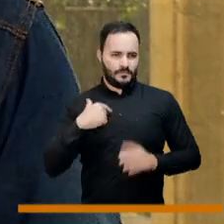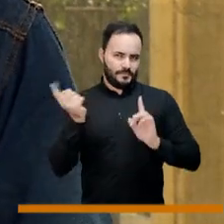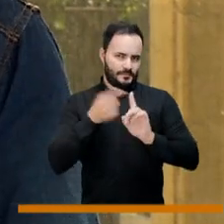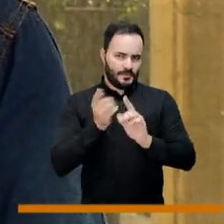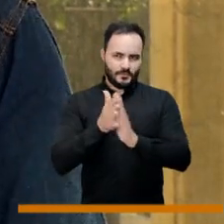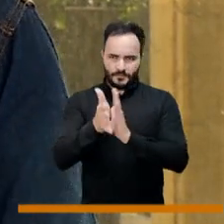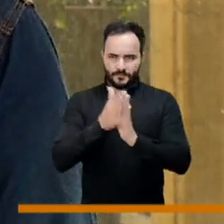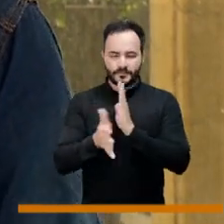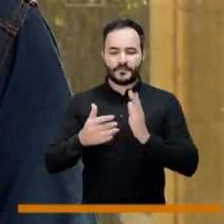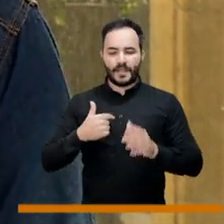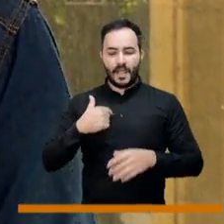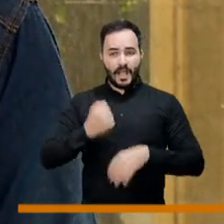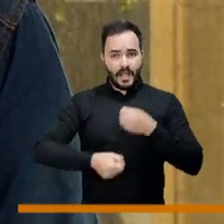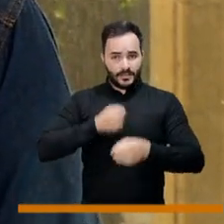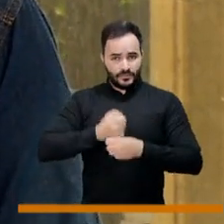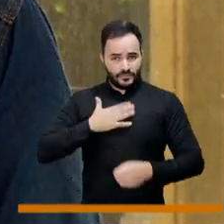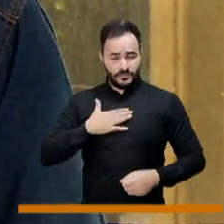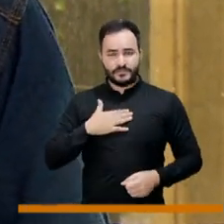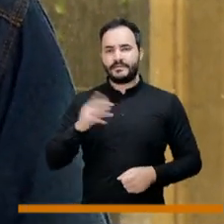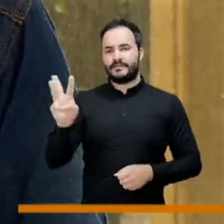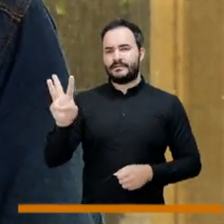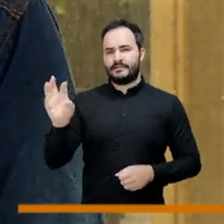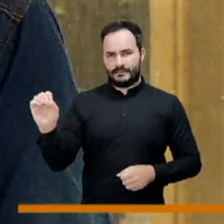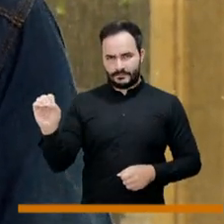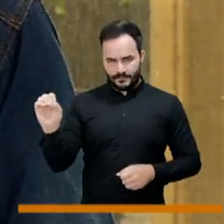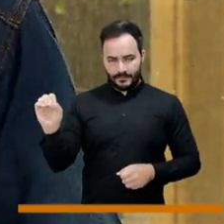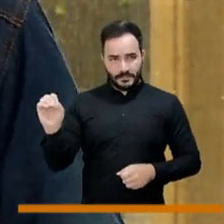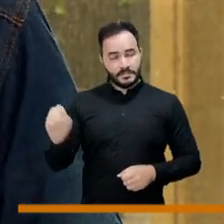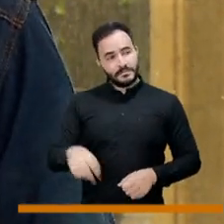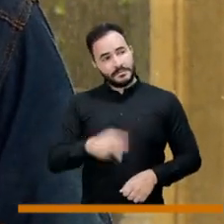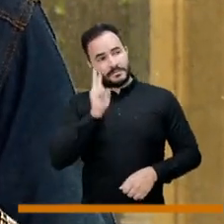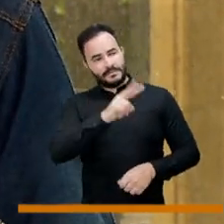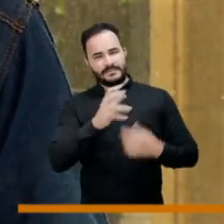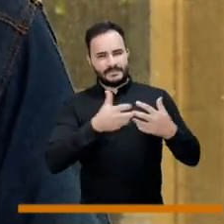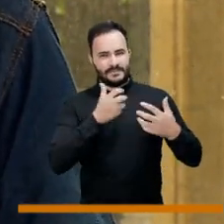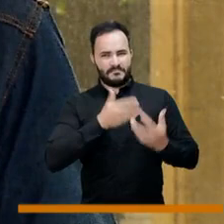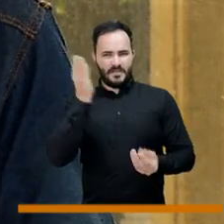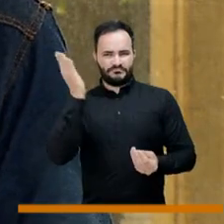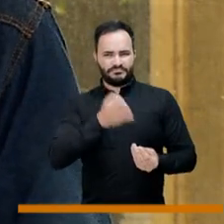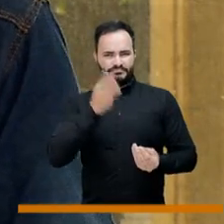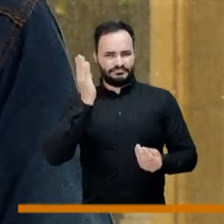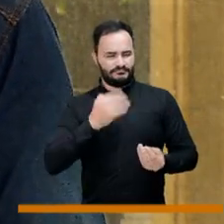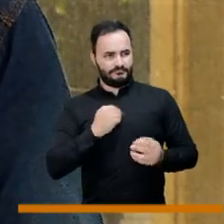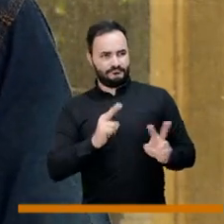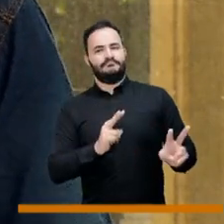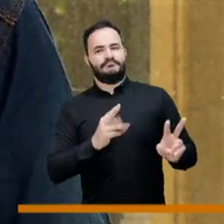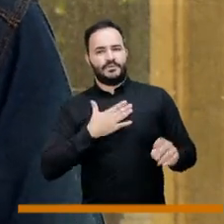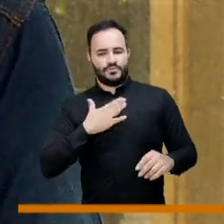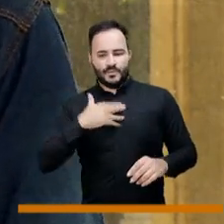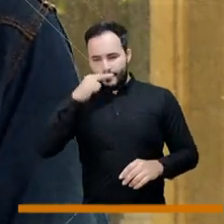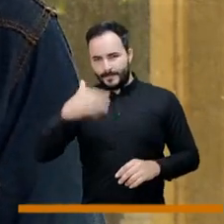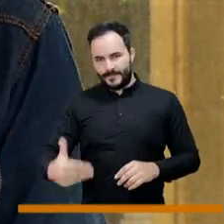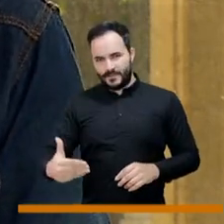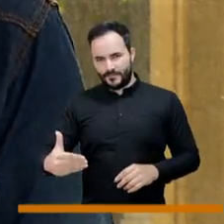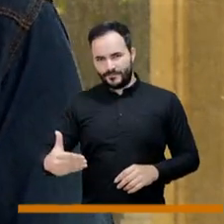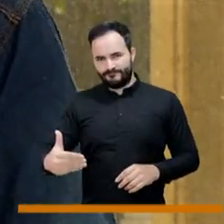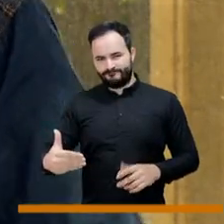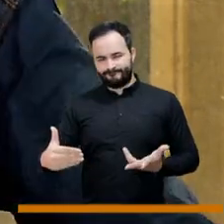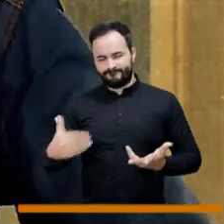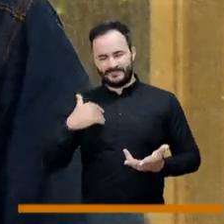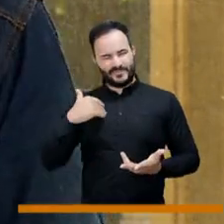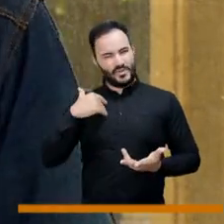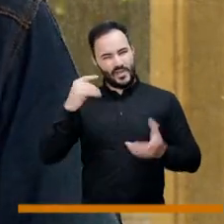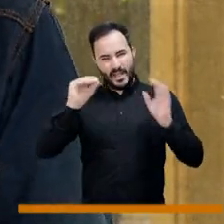pues tengo 30 años, literalmente el régimen dictatorial de allá lo tomé cuando estaba niño, no tengo